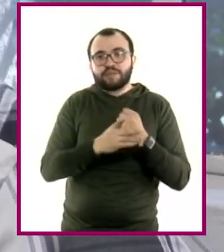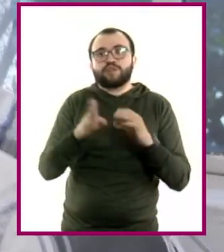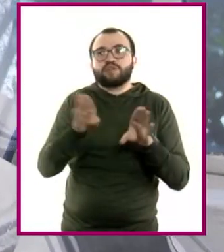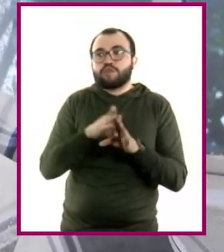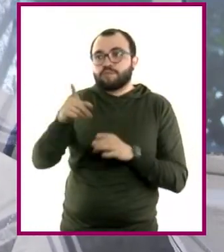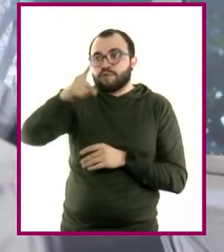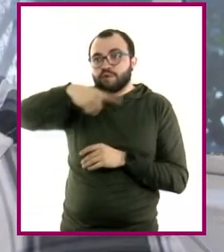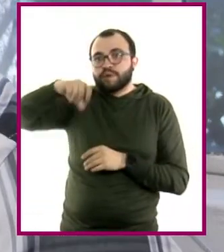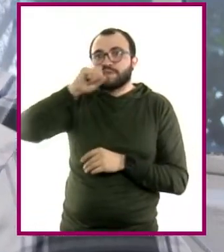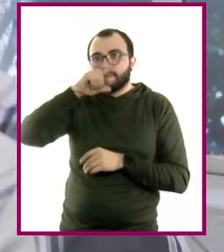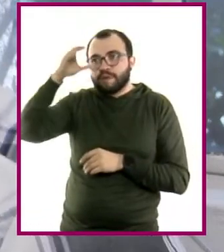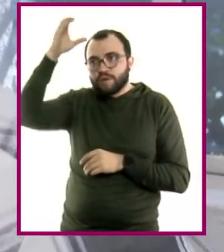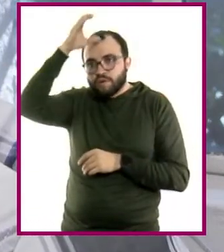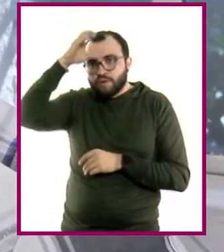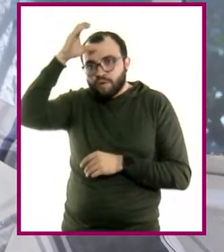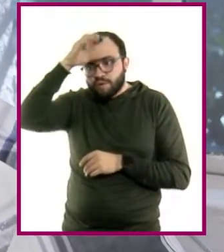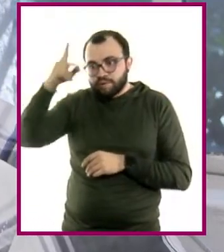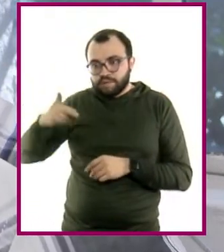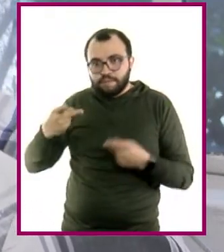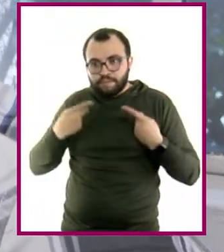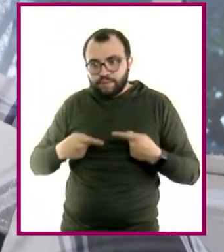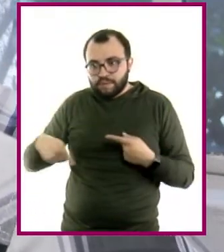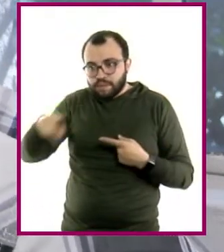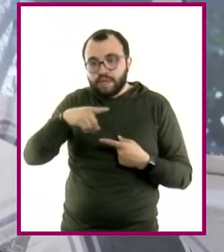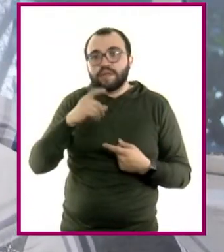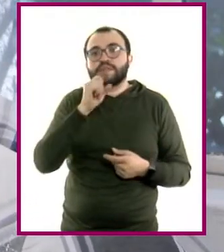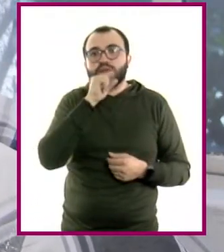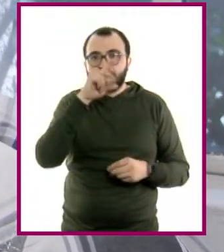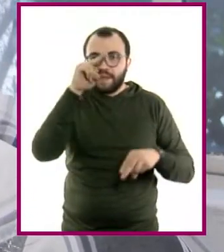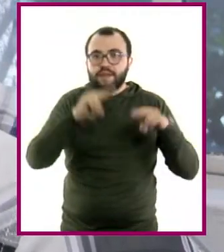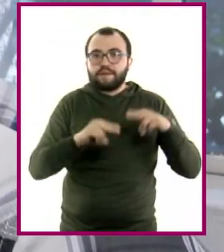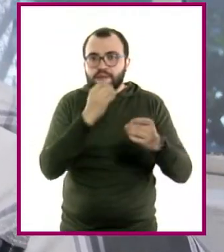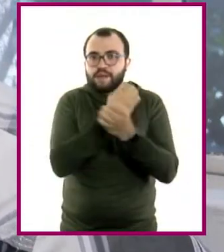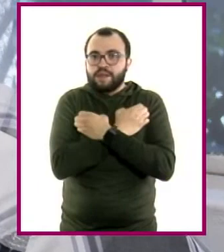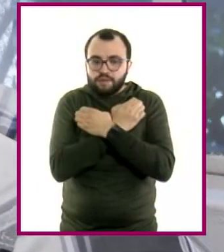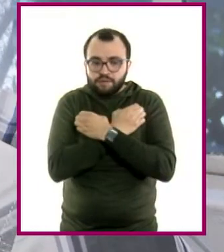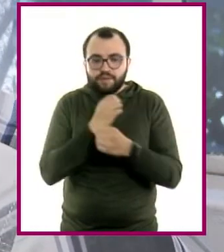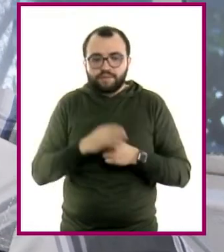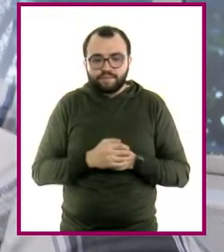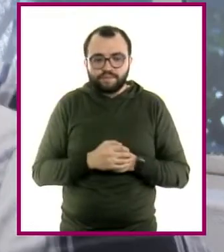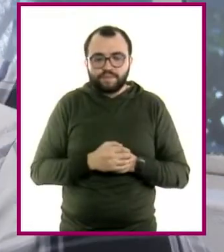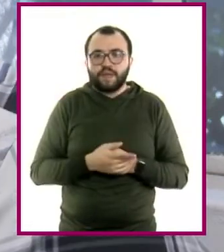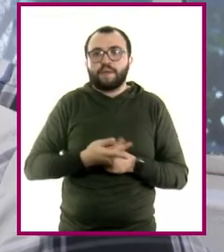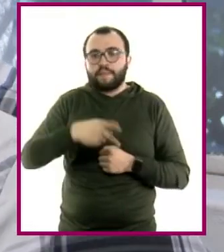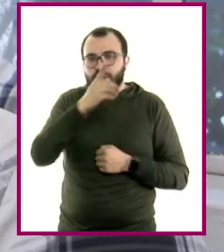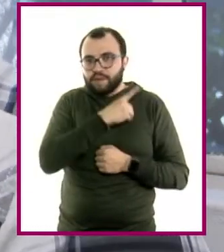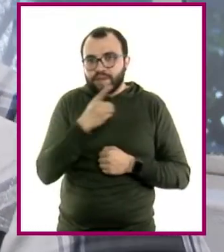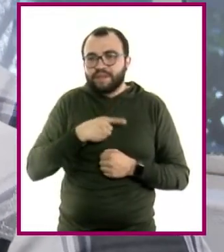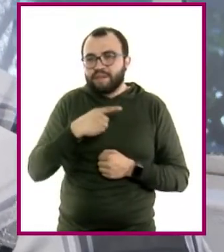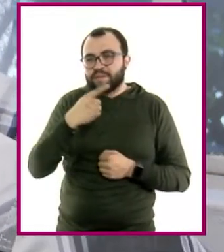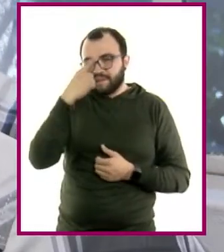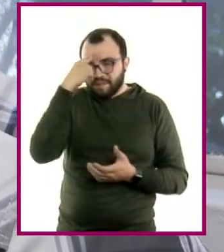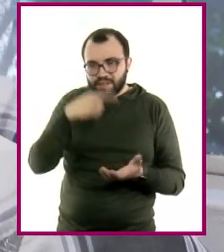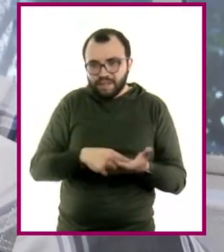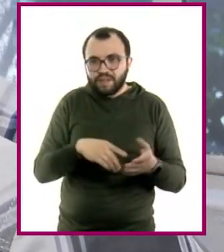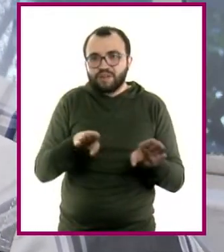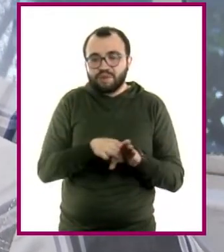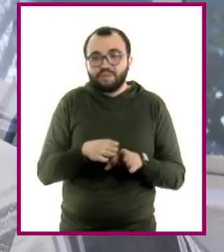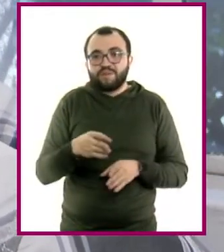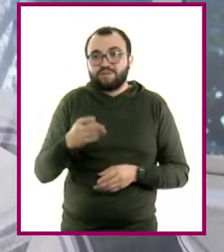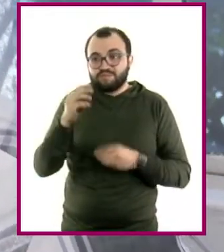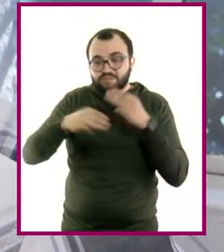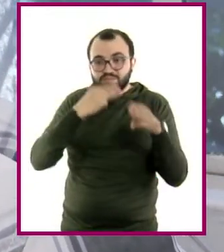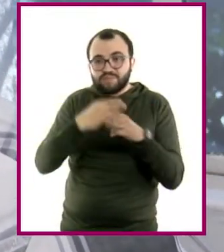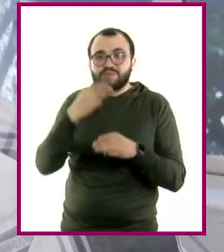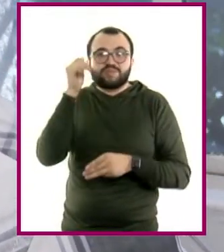la política económica y de los niveles de educación. Sin embargo, hay que considerar que vivimos en un mundo lleno de intereses económicos